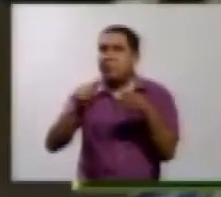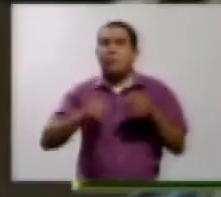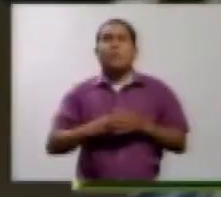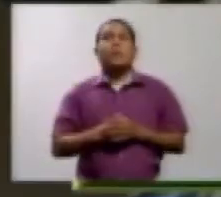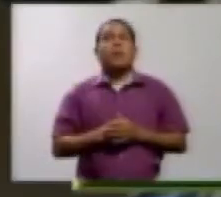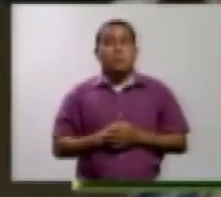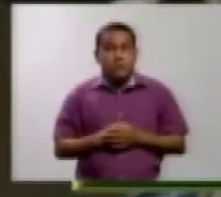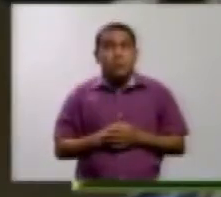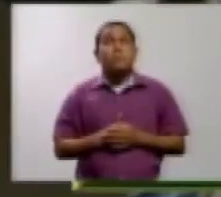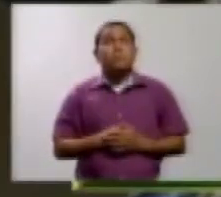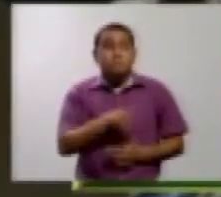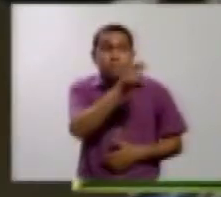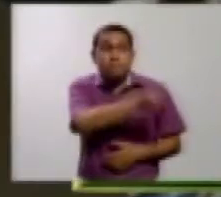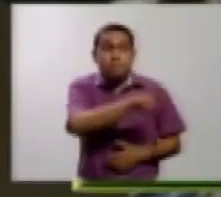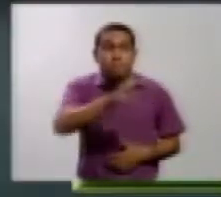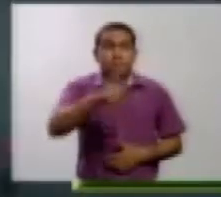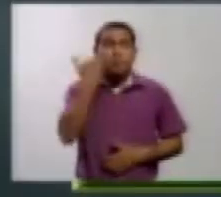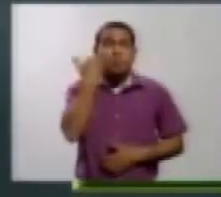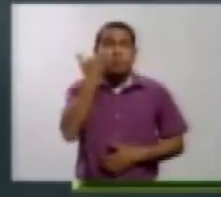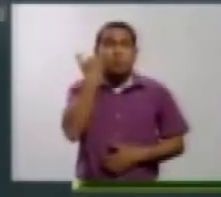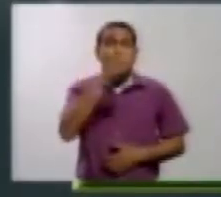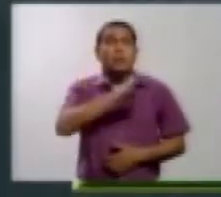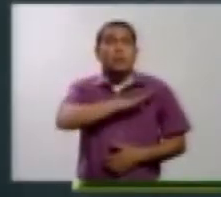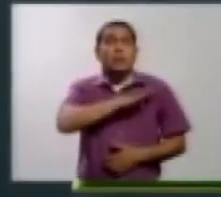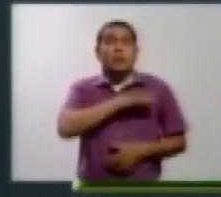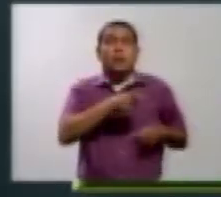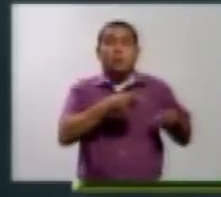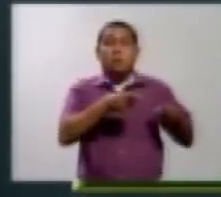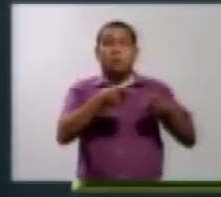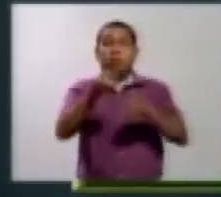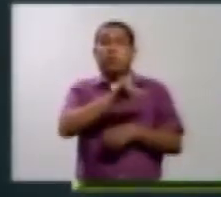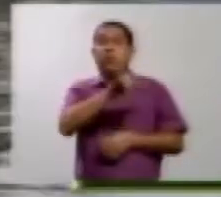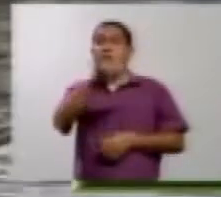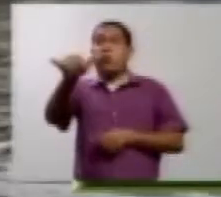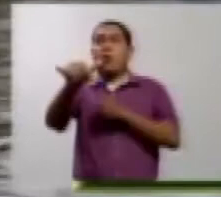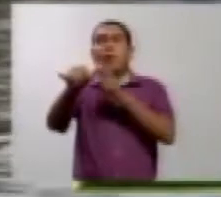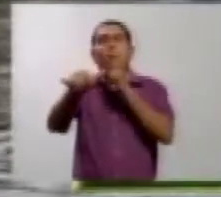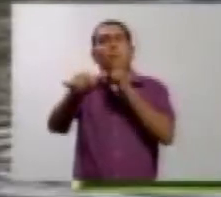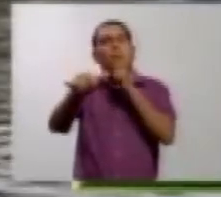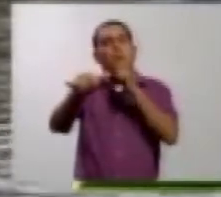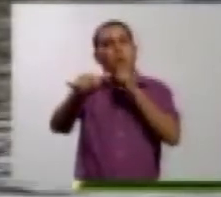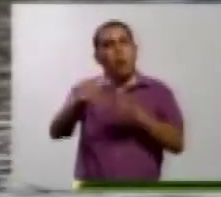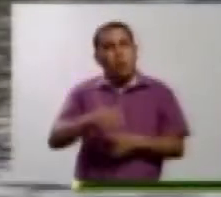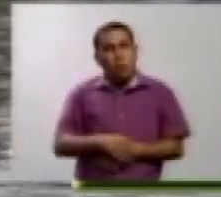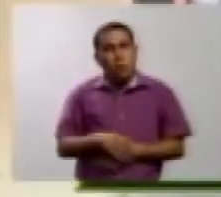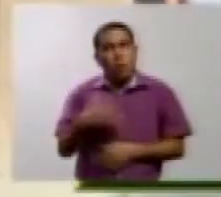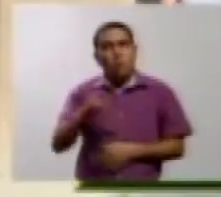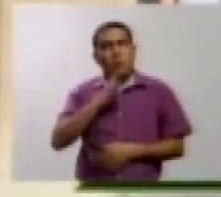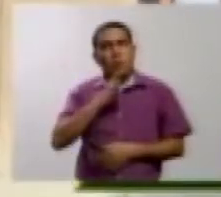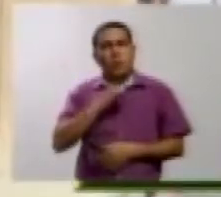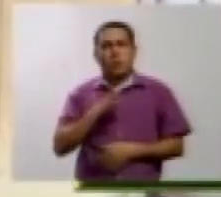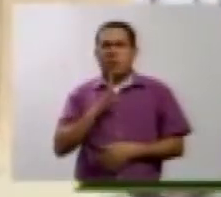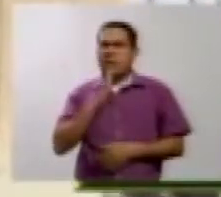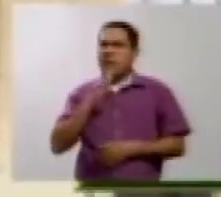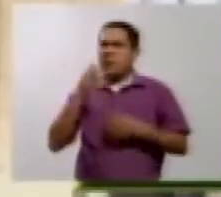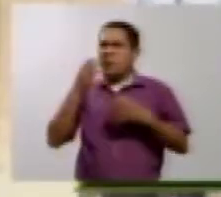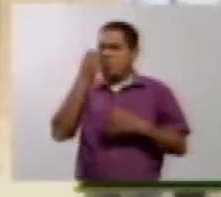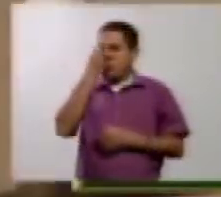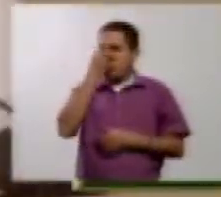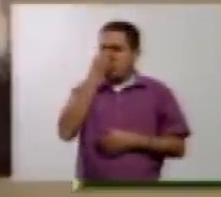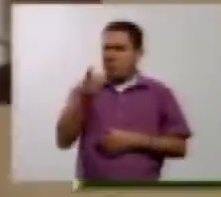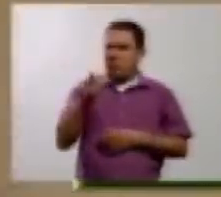las distinguidas damas de la alcaldía que viajan en jet privado a Miami. ¿Quién es el oso Yogi? Inclemente